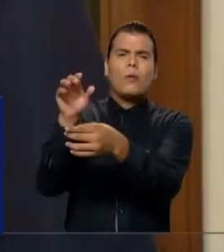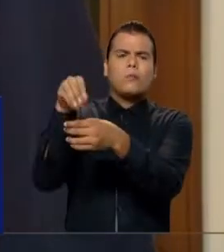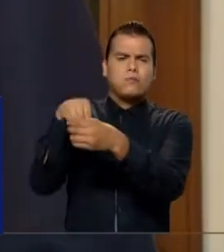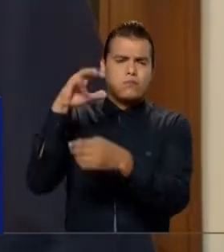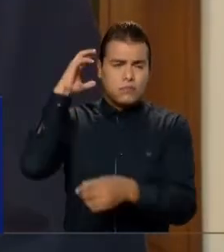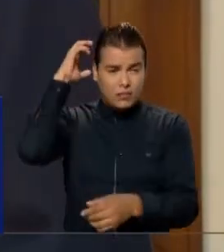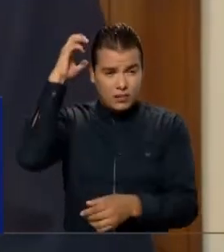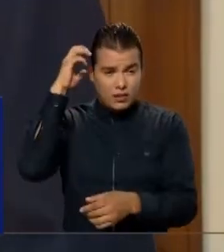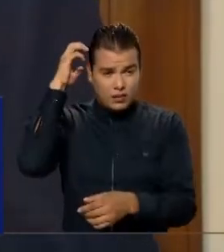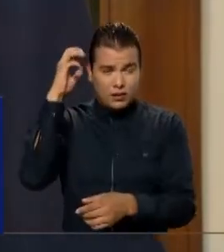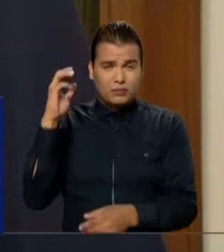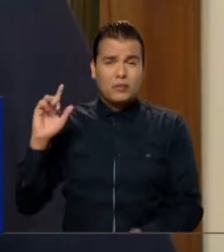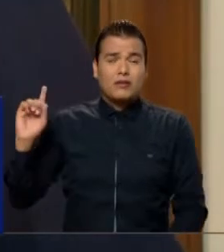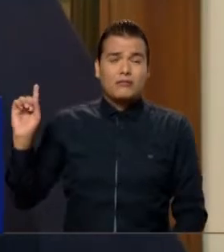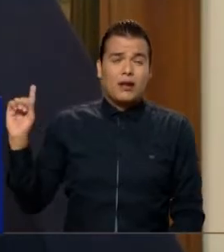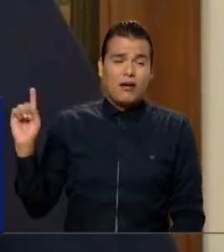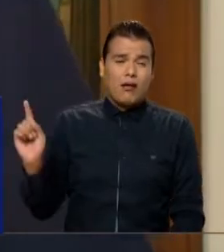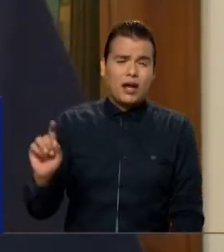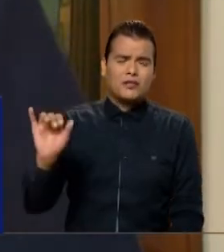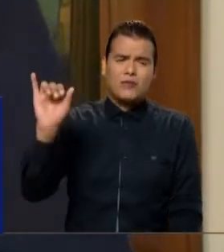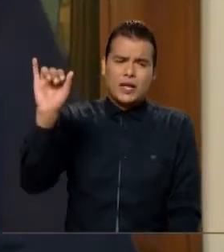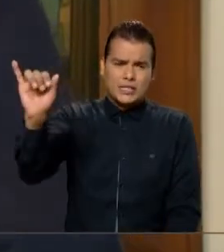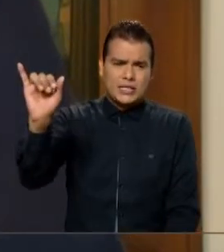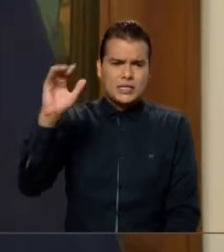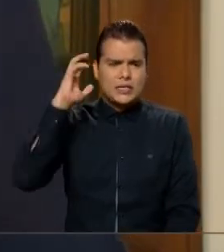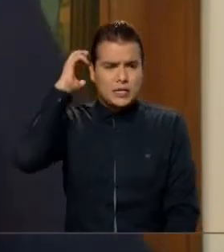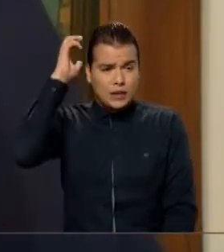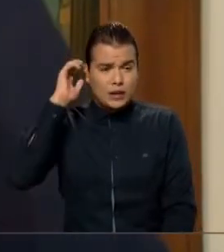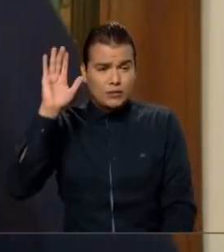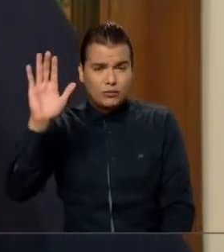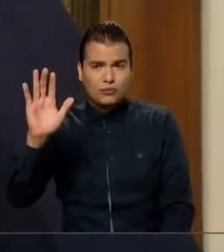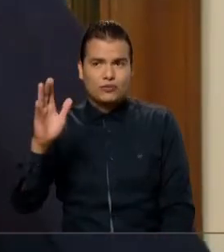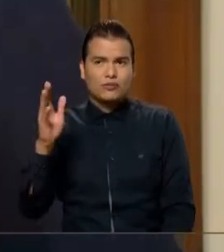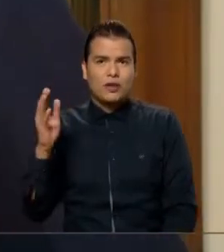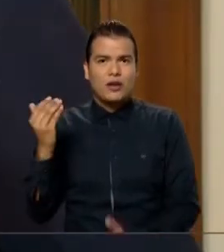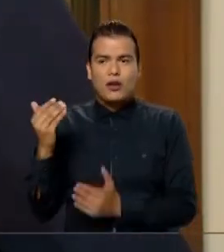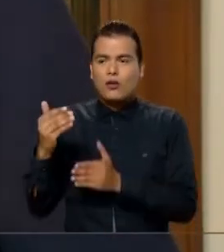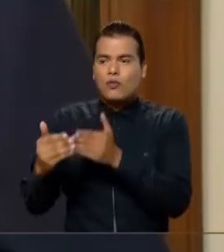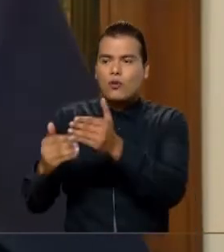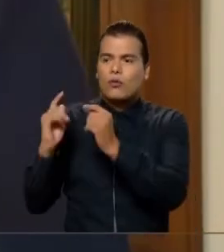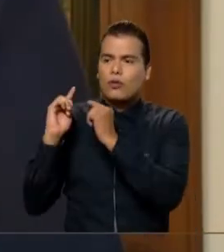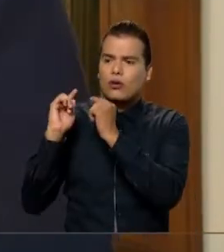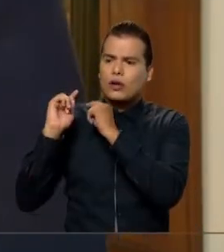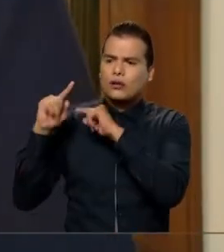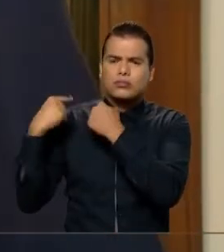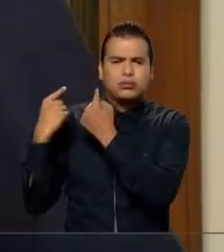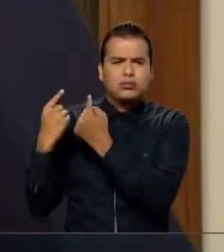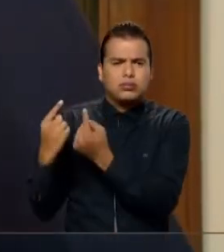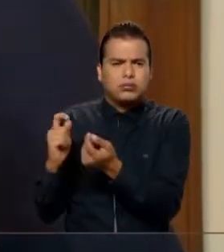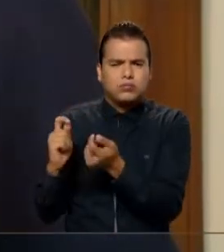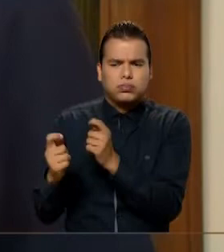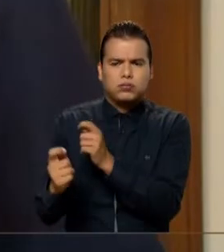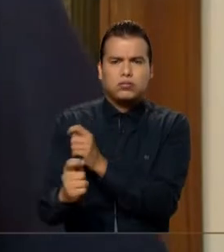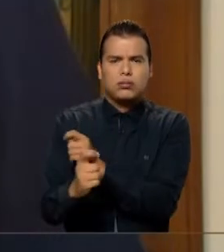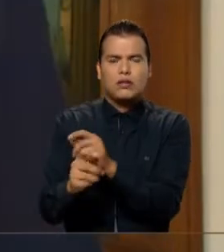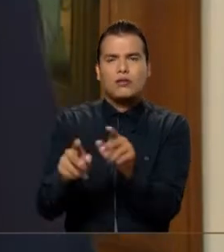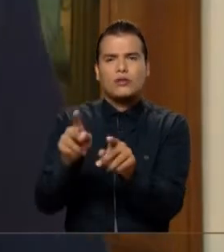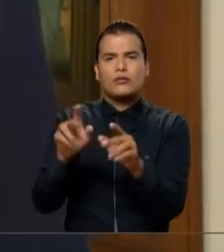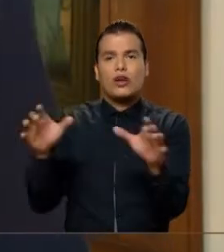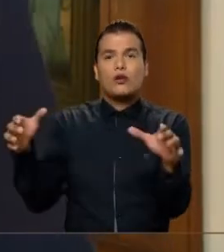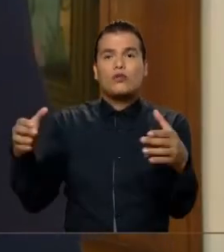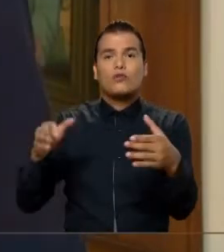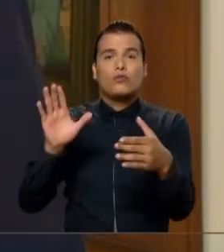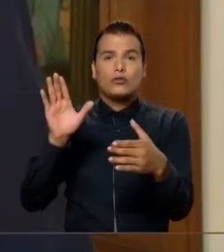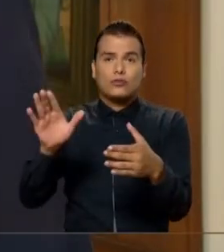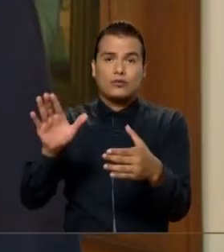que son casi que históricos en Cartago, y lo que pasa es que se renuevan. Y en ese circuito, pues